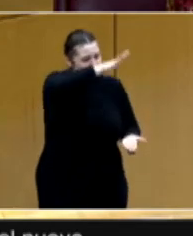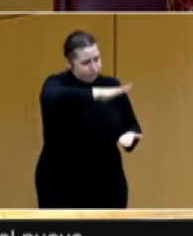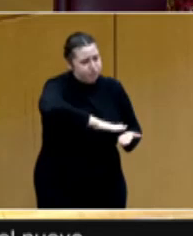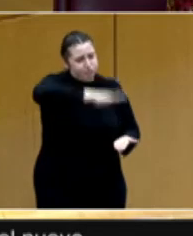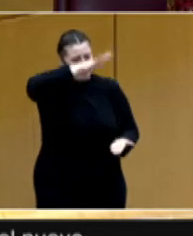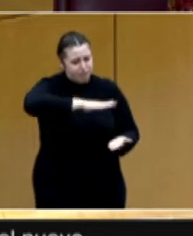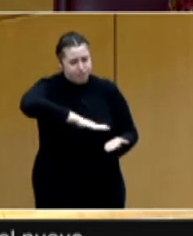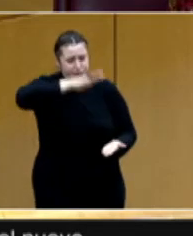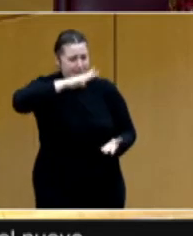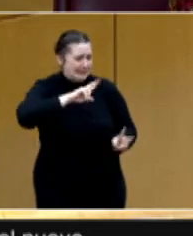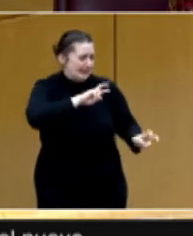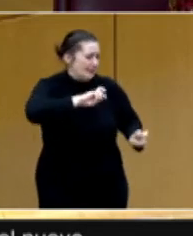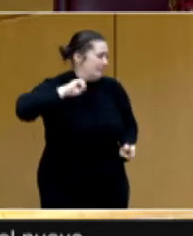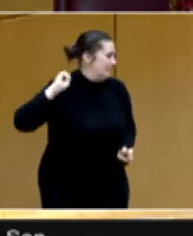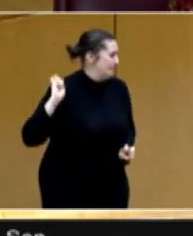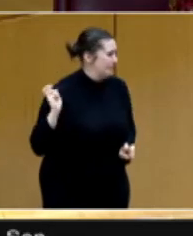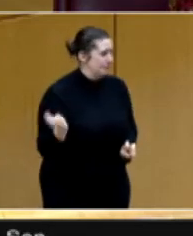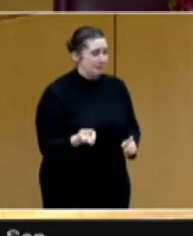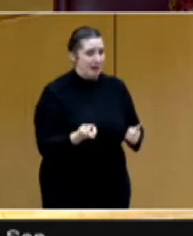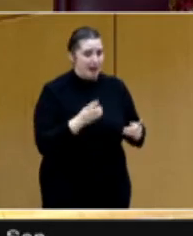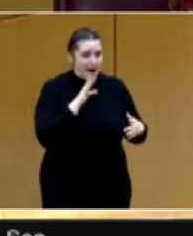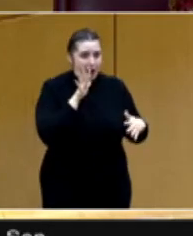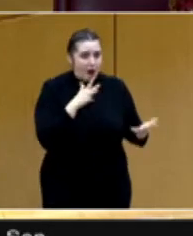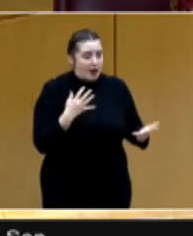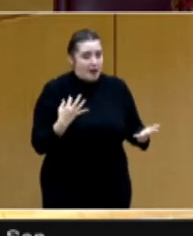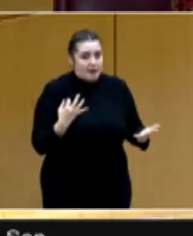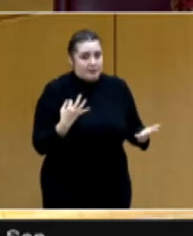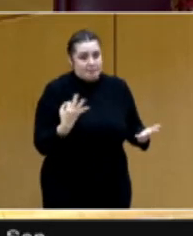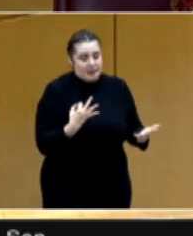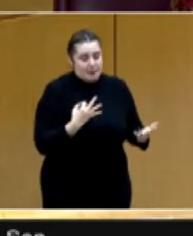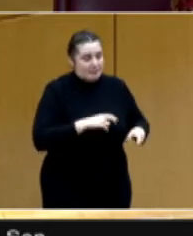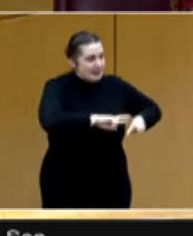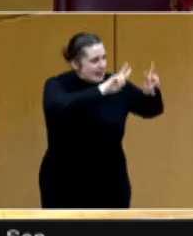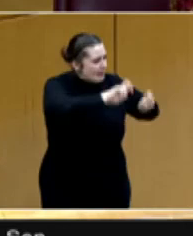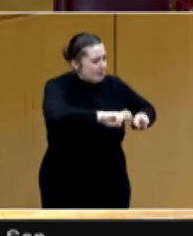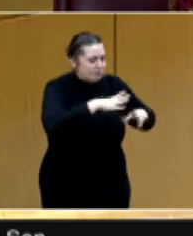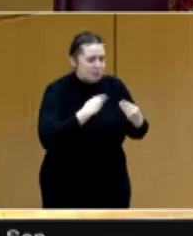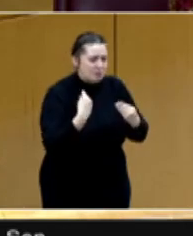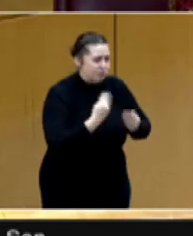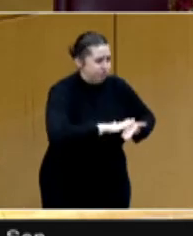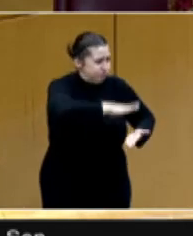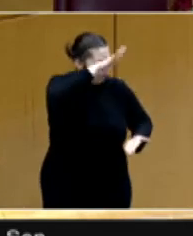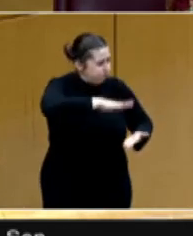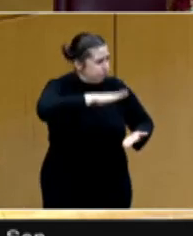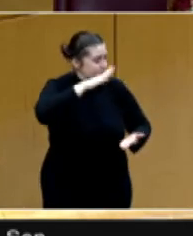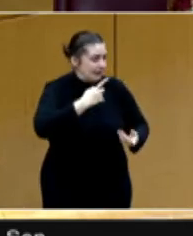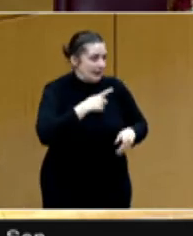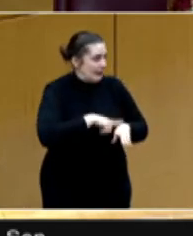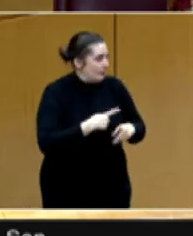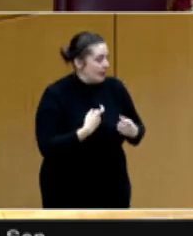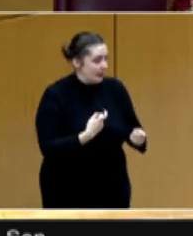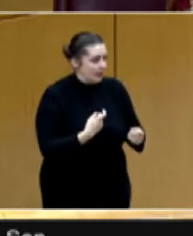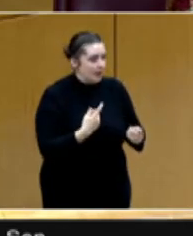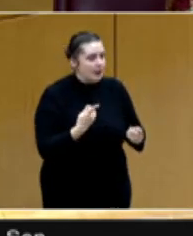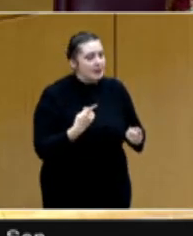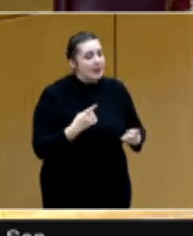de miles de asuntos que hay que hay que revisar y Para ello el legislador nos dio